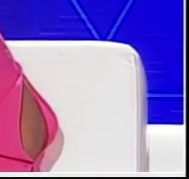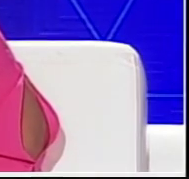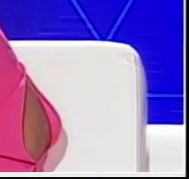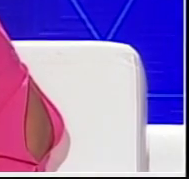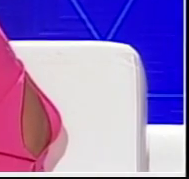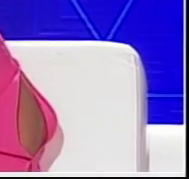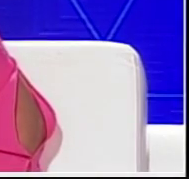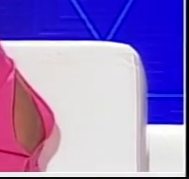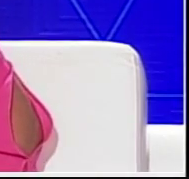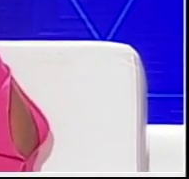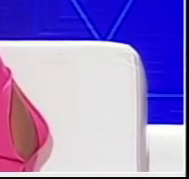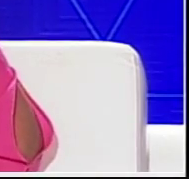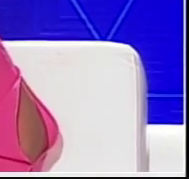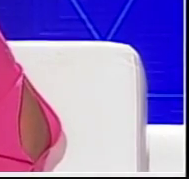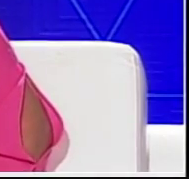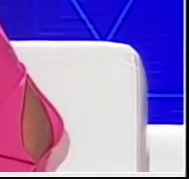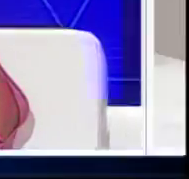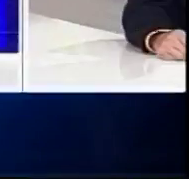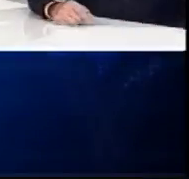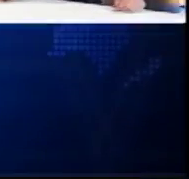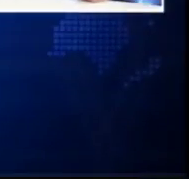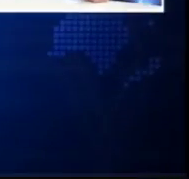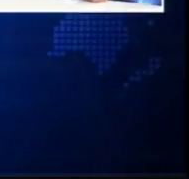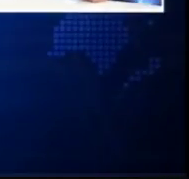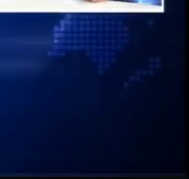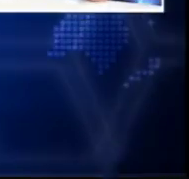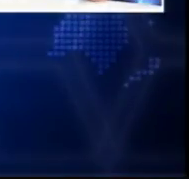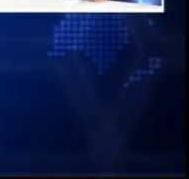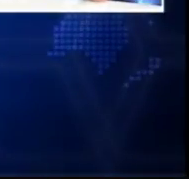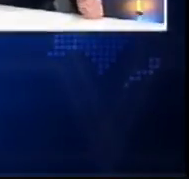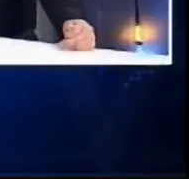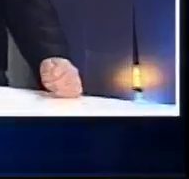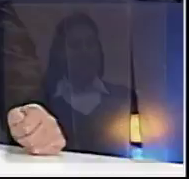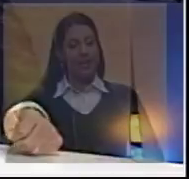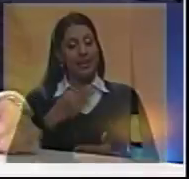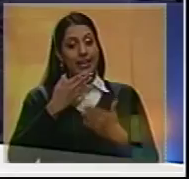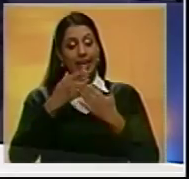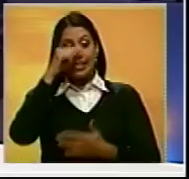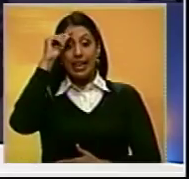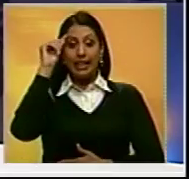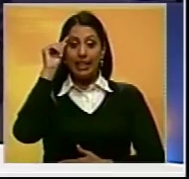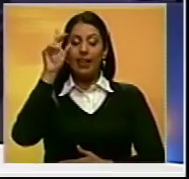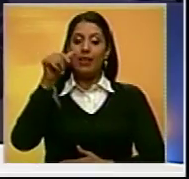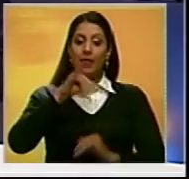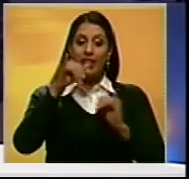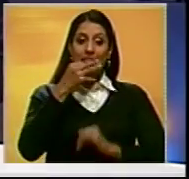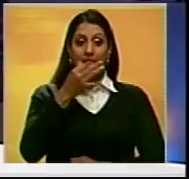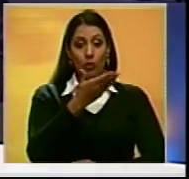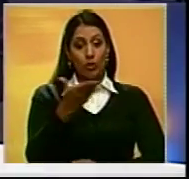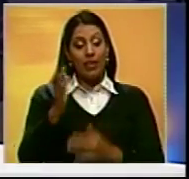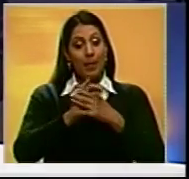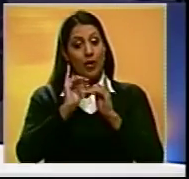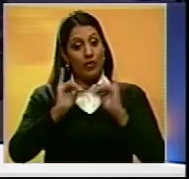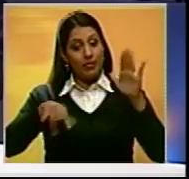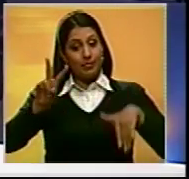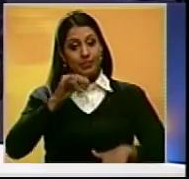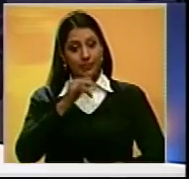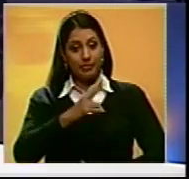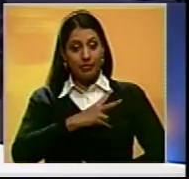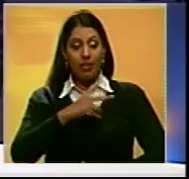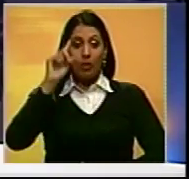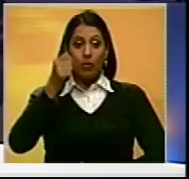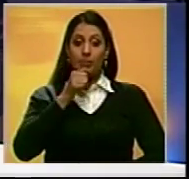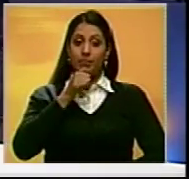de la Unidad. Y gracias a ustedes también por habernos acompañado. Que tengan todos feliz tarde. Gracias a ti, Andrina, también. Feliz tarde. Amigos, y hasta aquí la presente